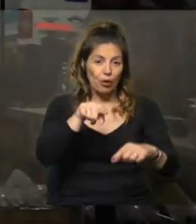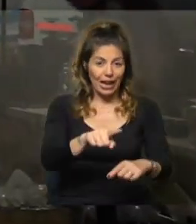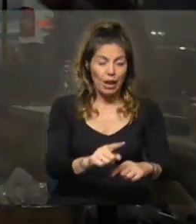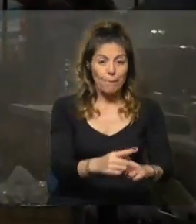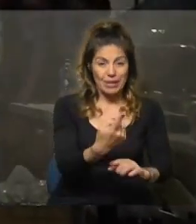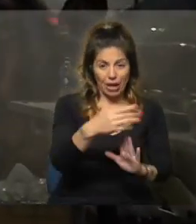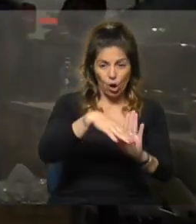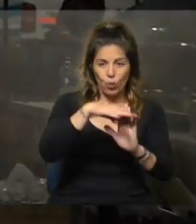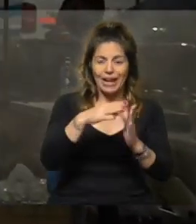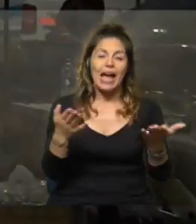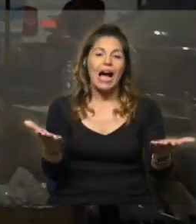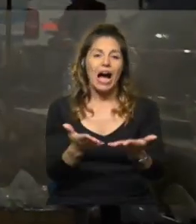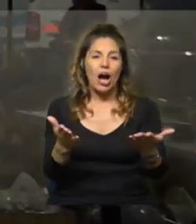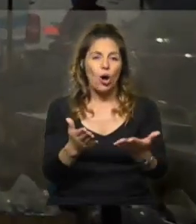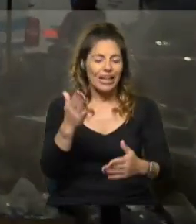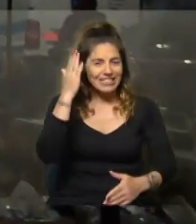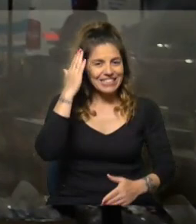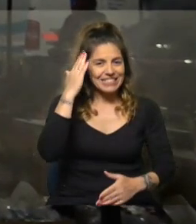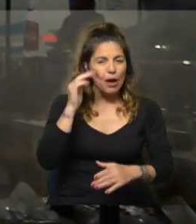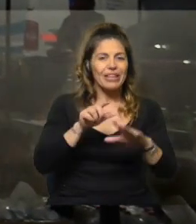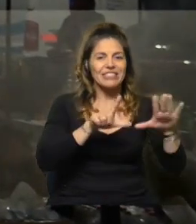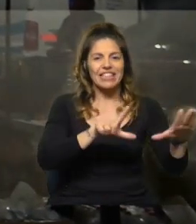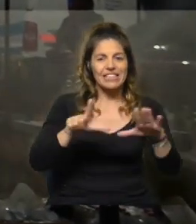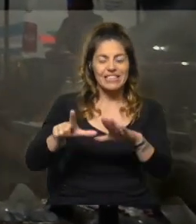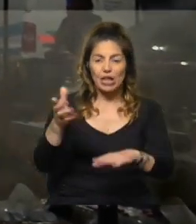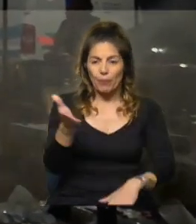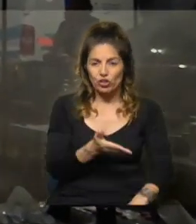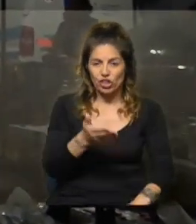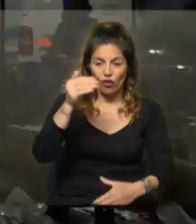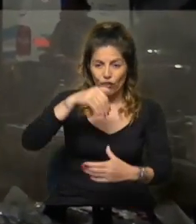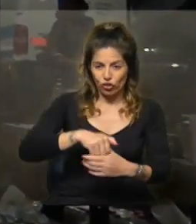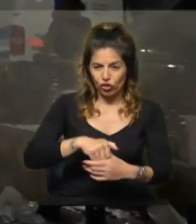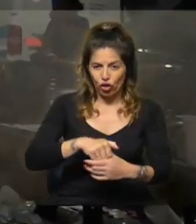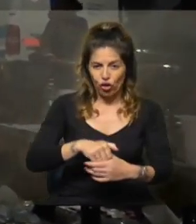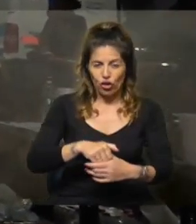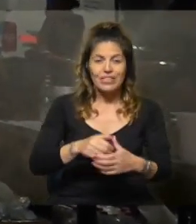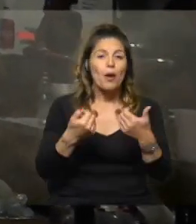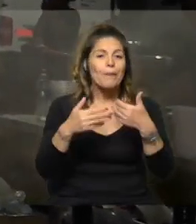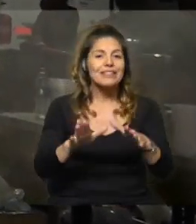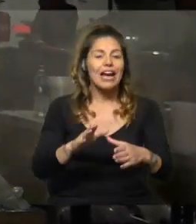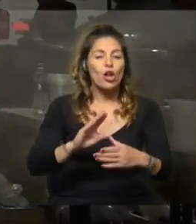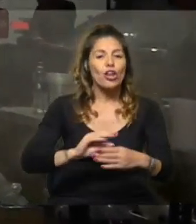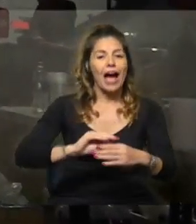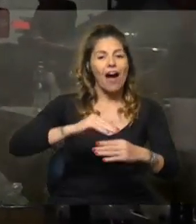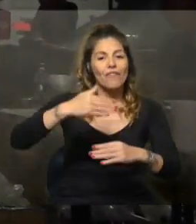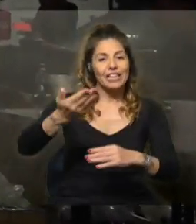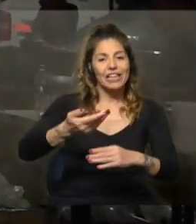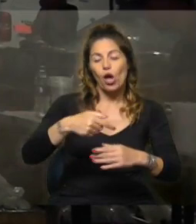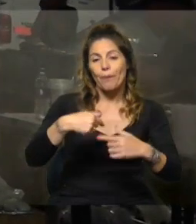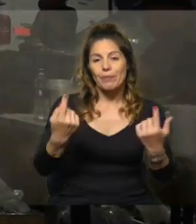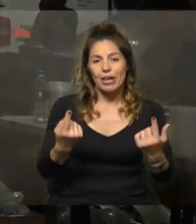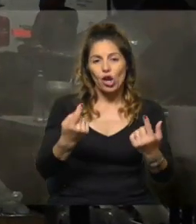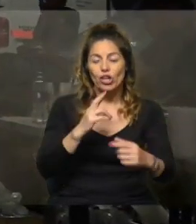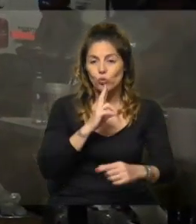lugar a esta hora se sabe que votó el 77 de la población que se empezaron a abrir las primeras mesas hay